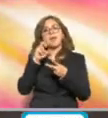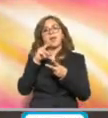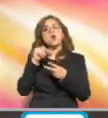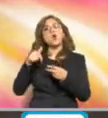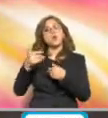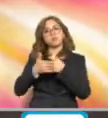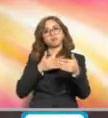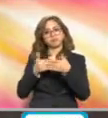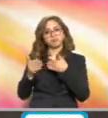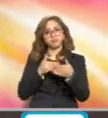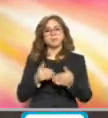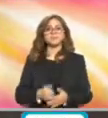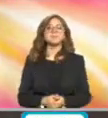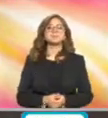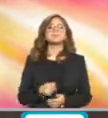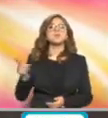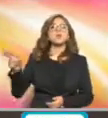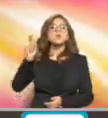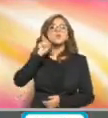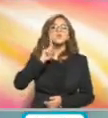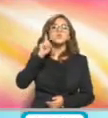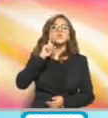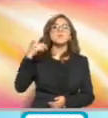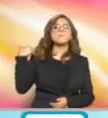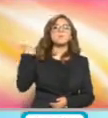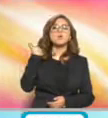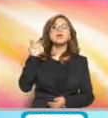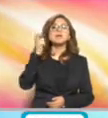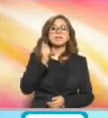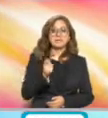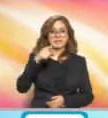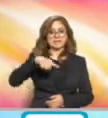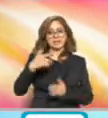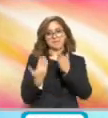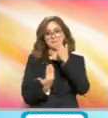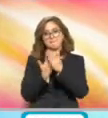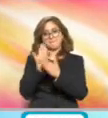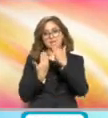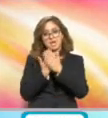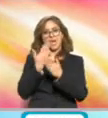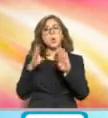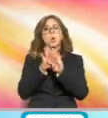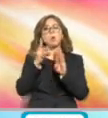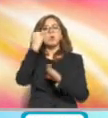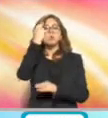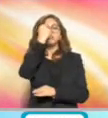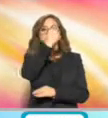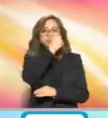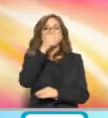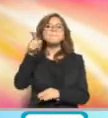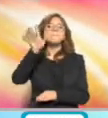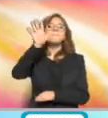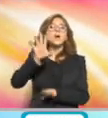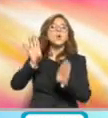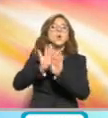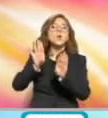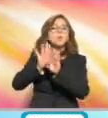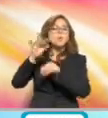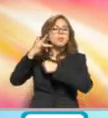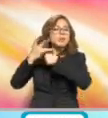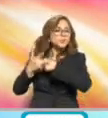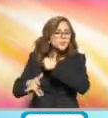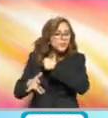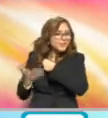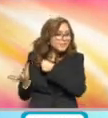aquí con Marbella. Look de día, aquí lo tenemos casi totalmente desnudo, el ojo nada más con un